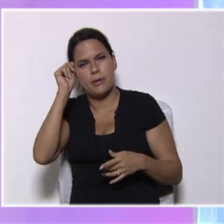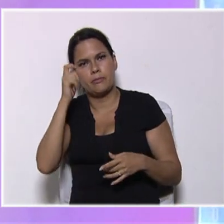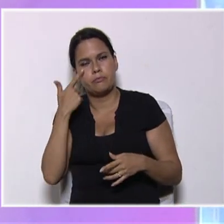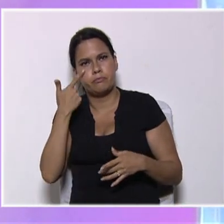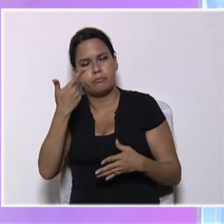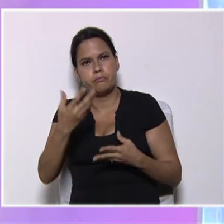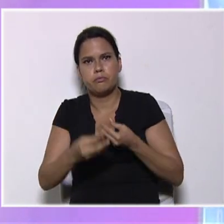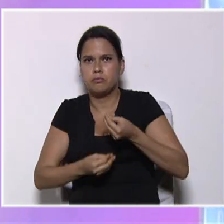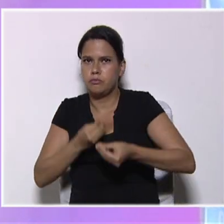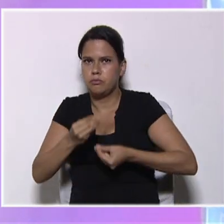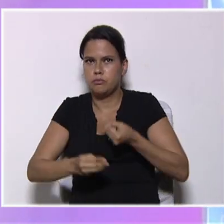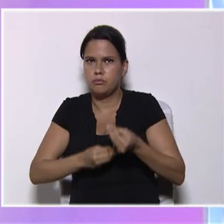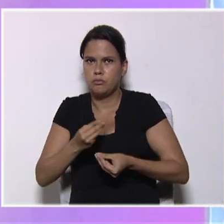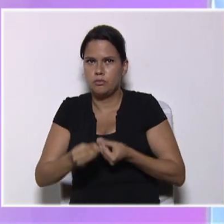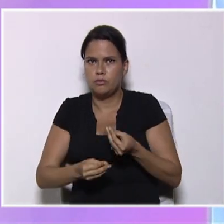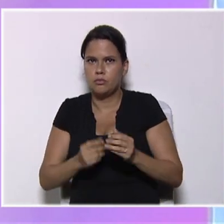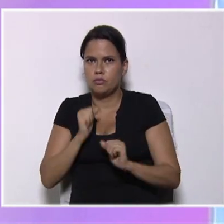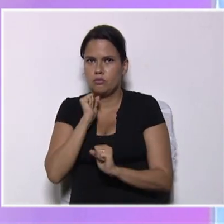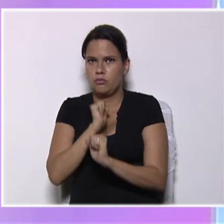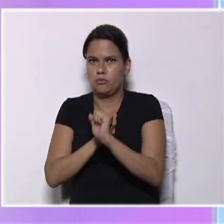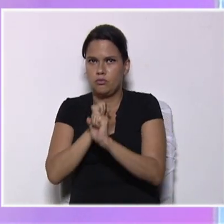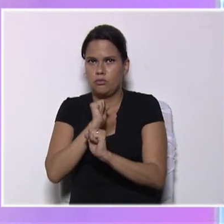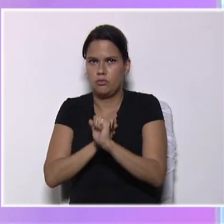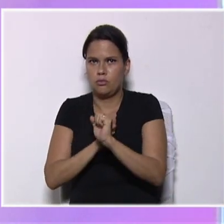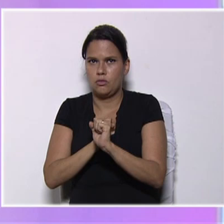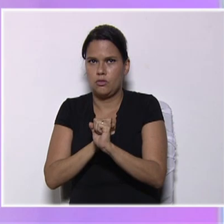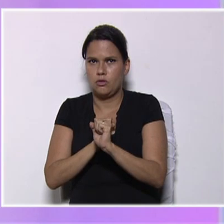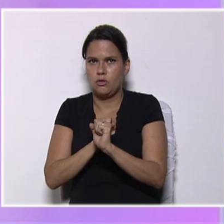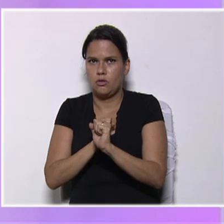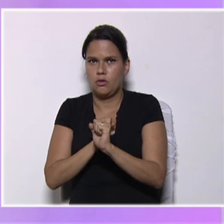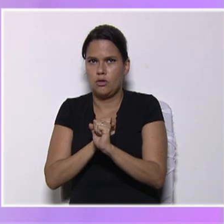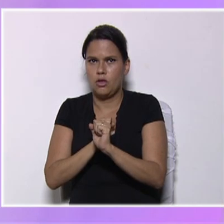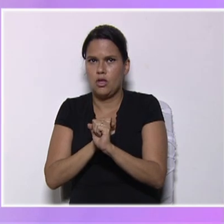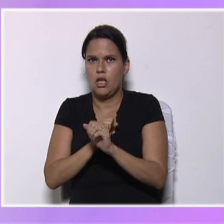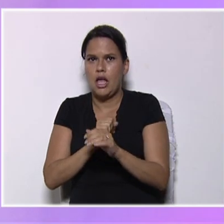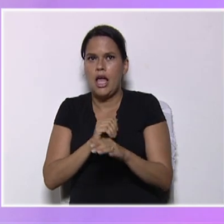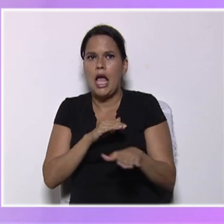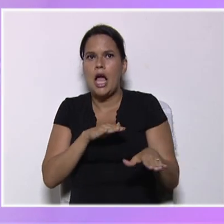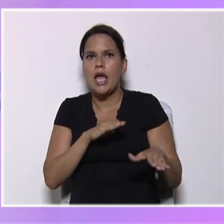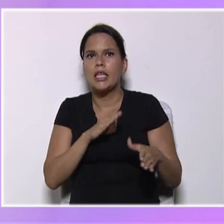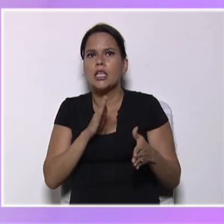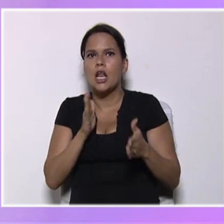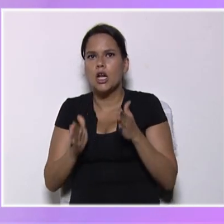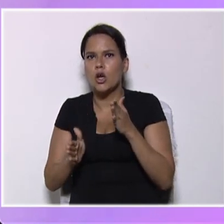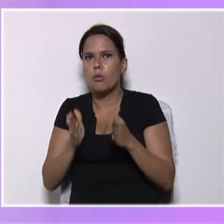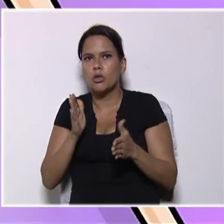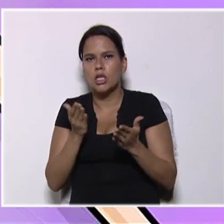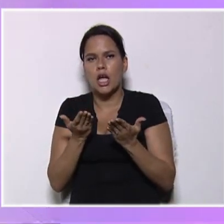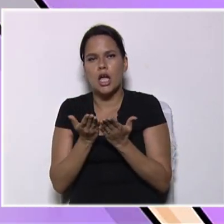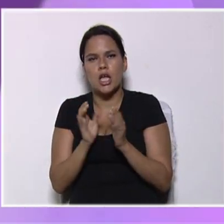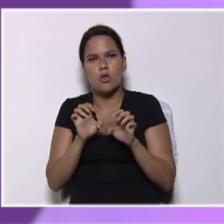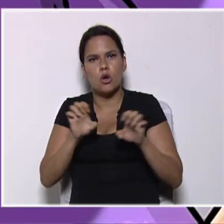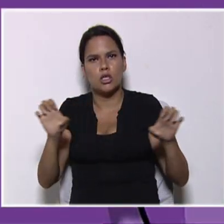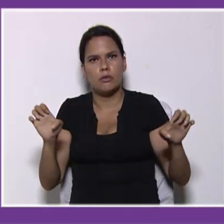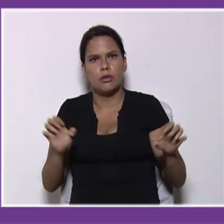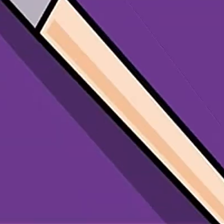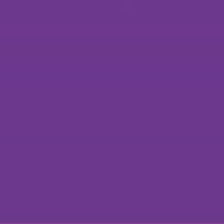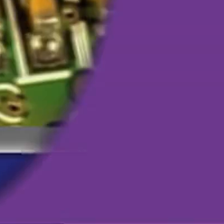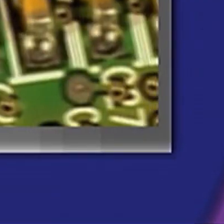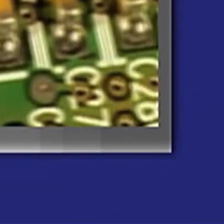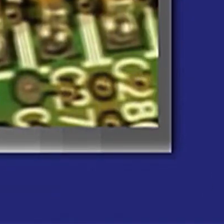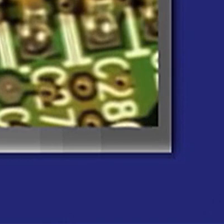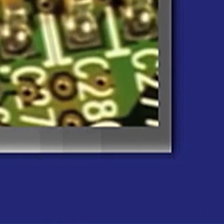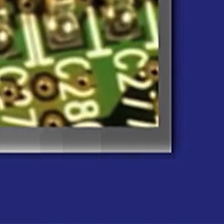para crear prototipos mecanizados en el marco de la robótica educativa. Pero veamos de qué estamos hablando.